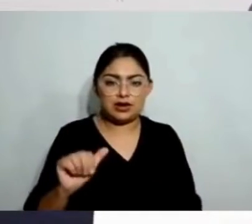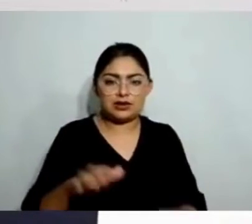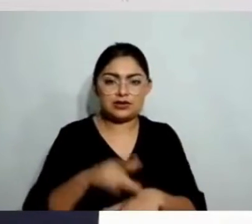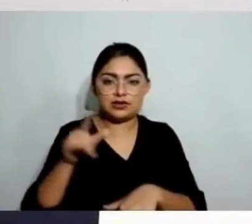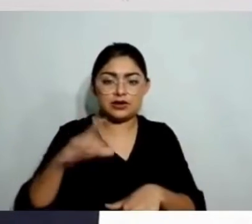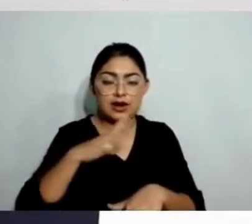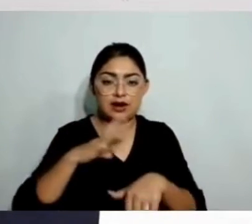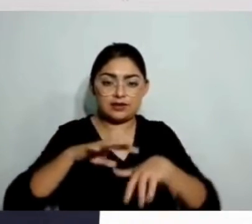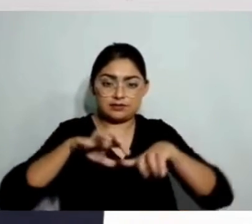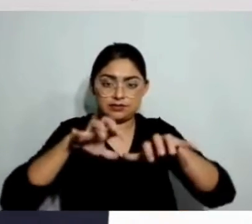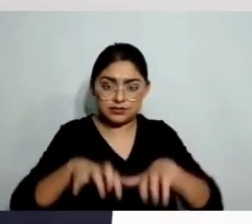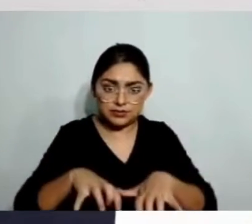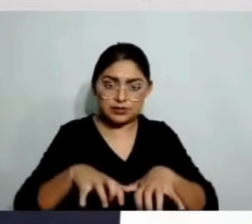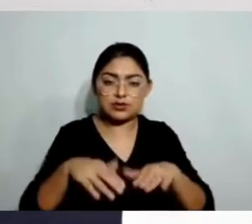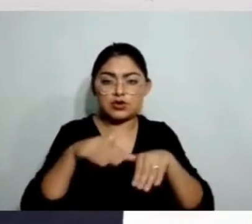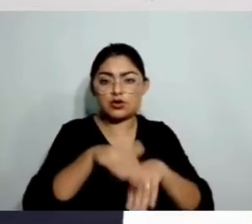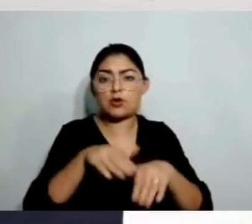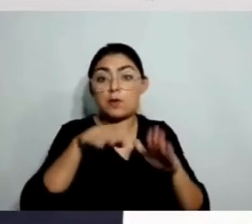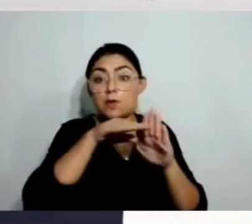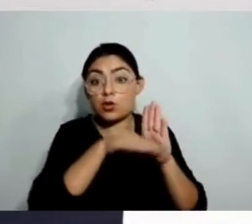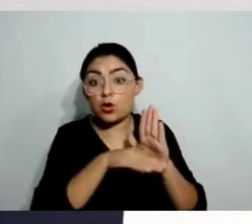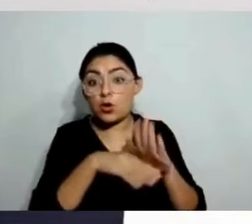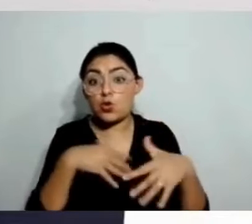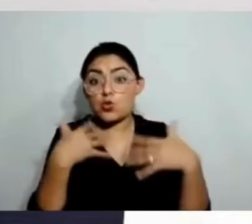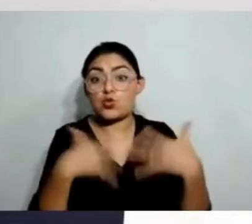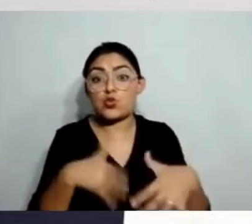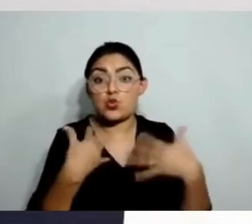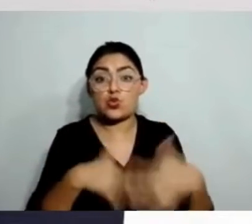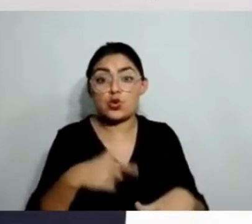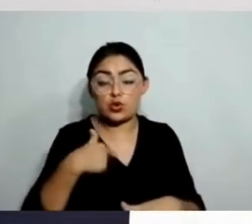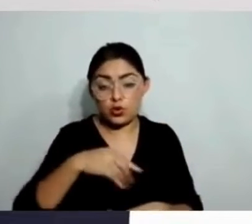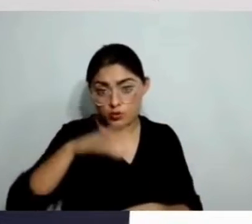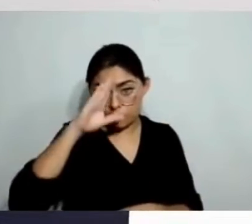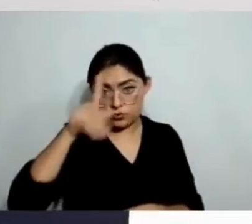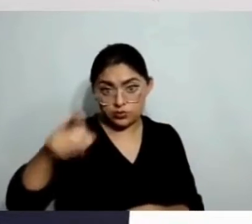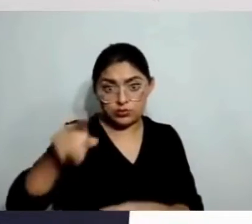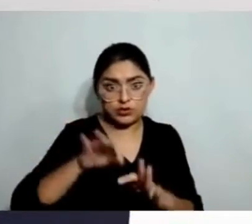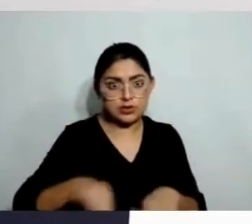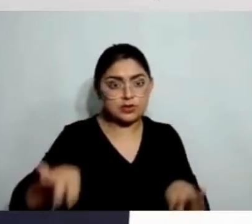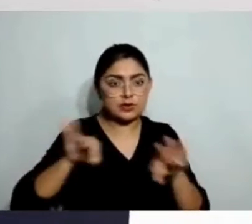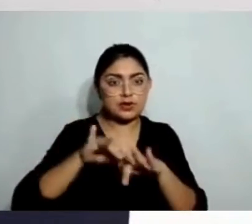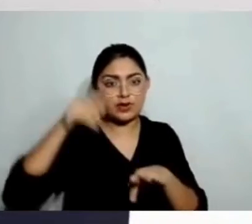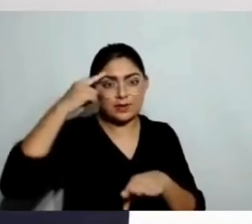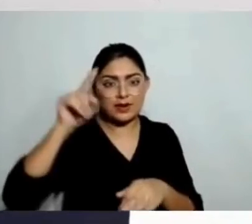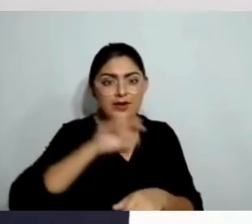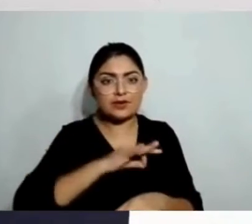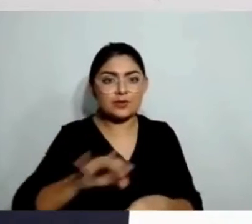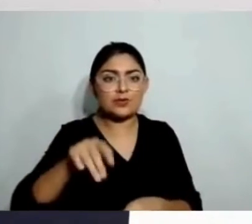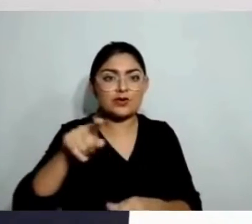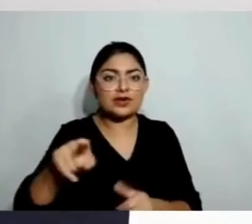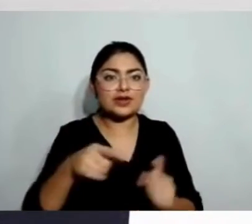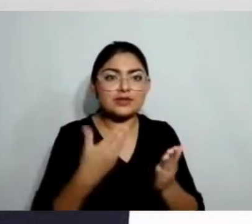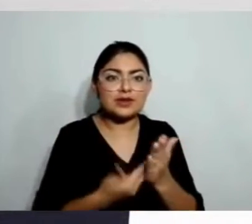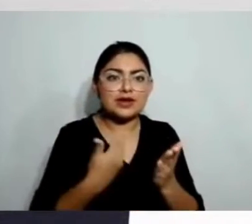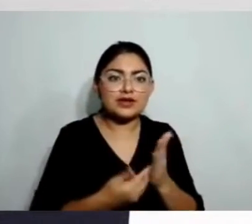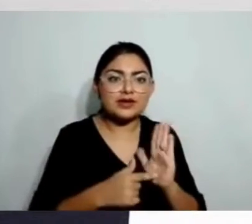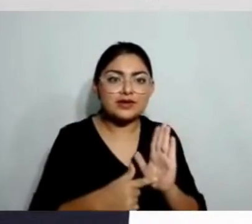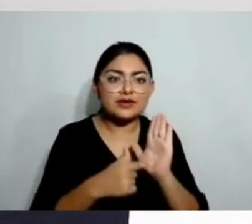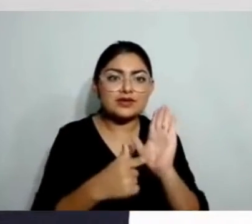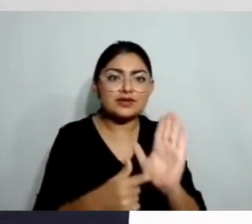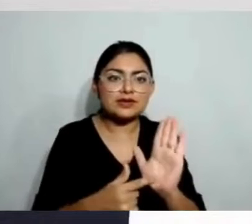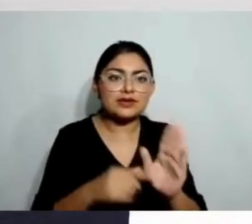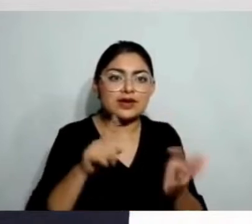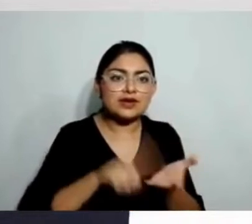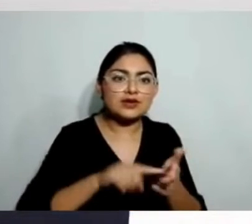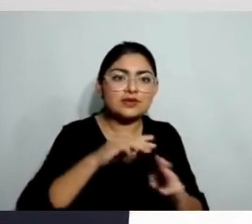experiencia creo que deja muy claro la la importancia que tiene que tener en lo práctico este tipo de de materiales y y creo que